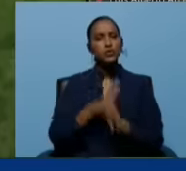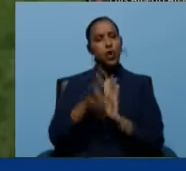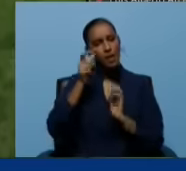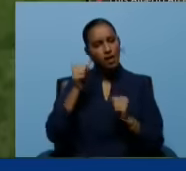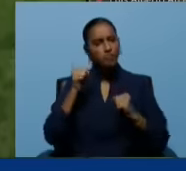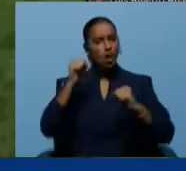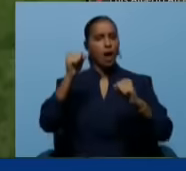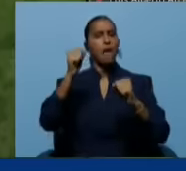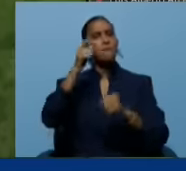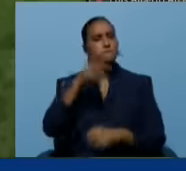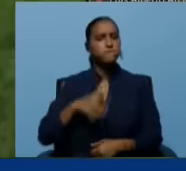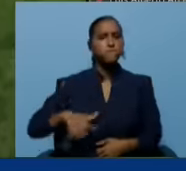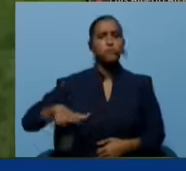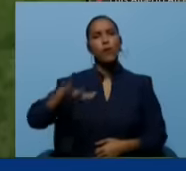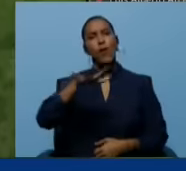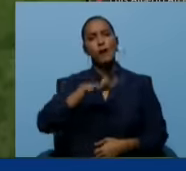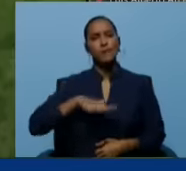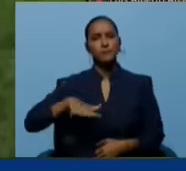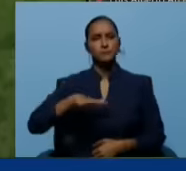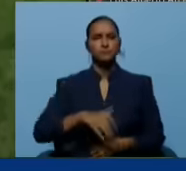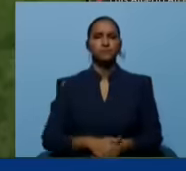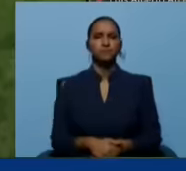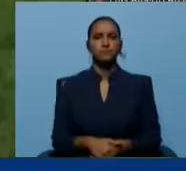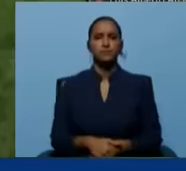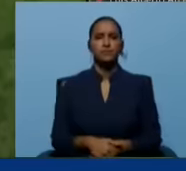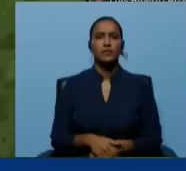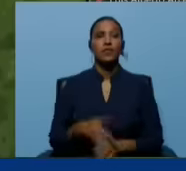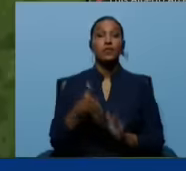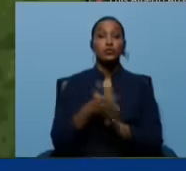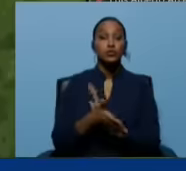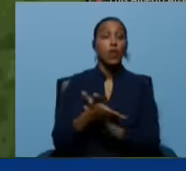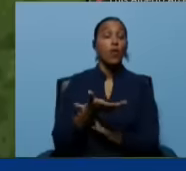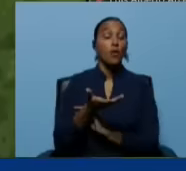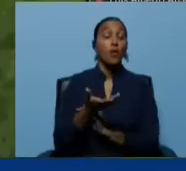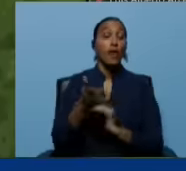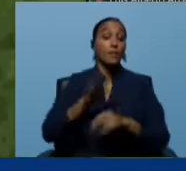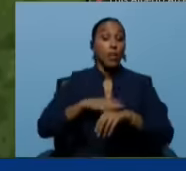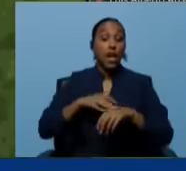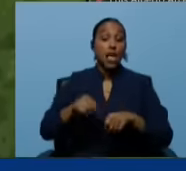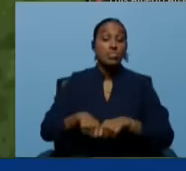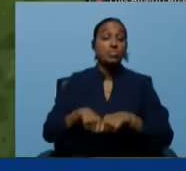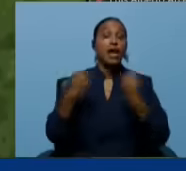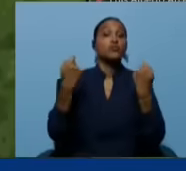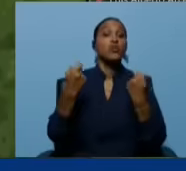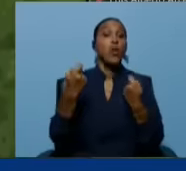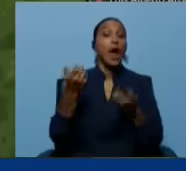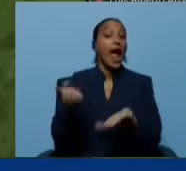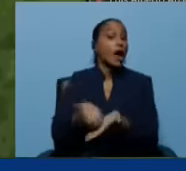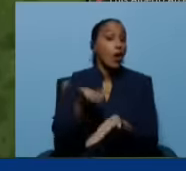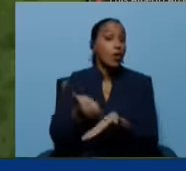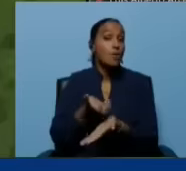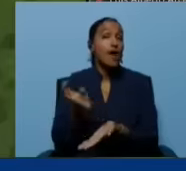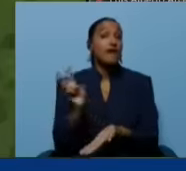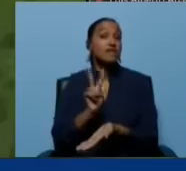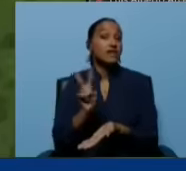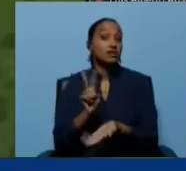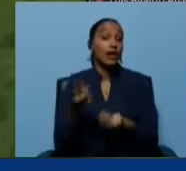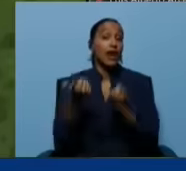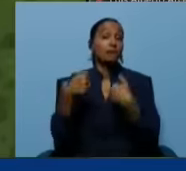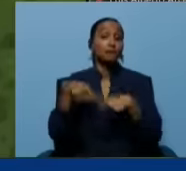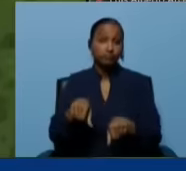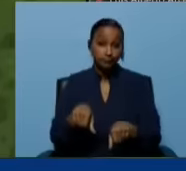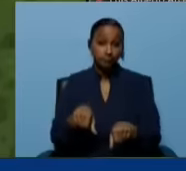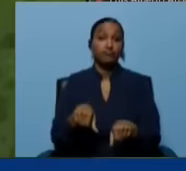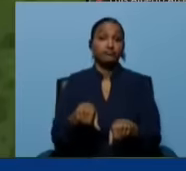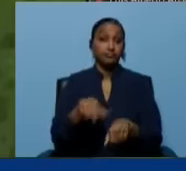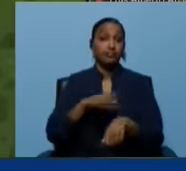y restañar el profundo daño causado a su economía por la criminal política de sanciones y bloqueos que Estados